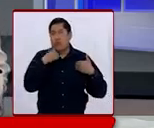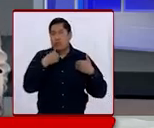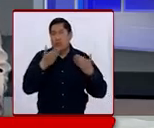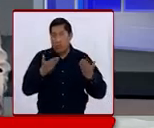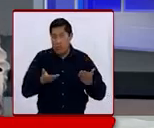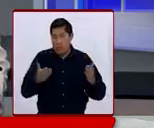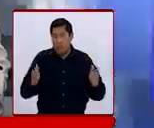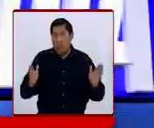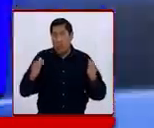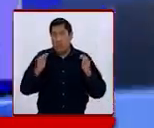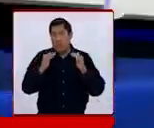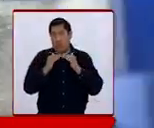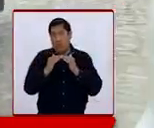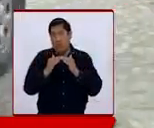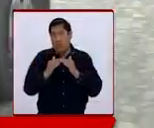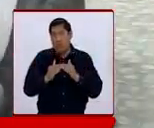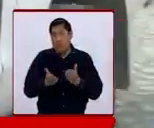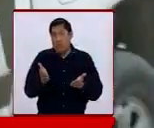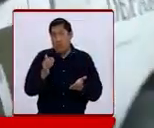Paz.